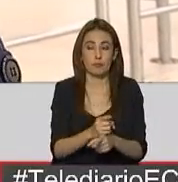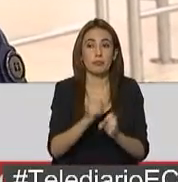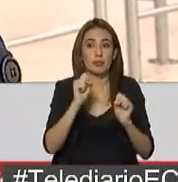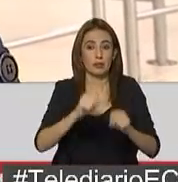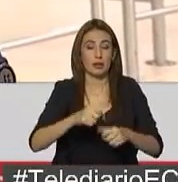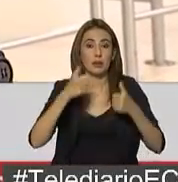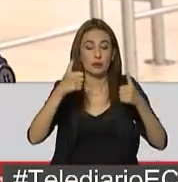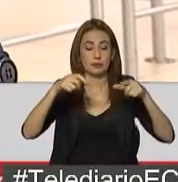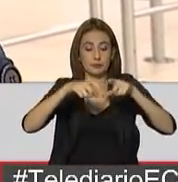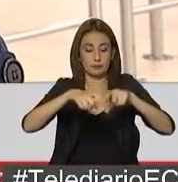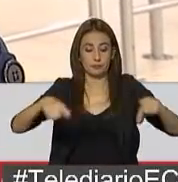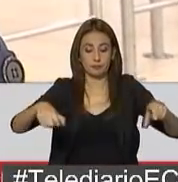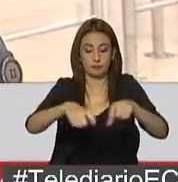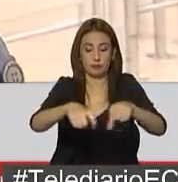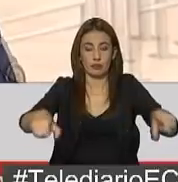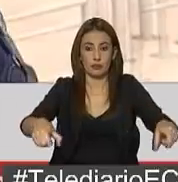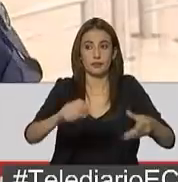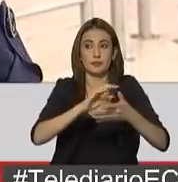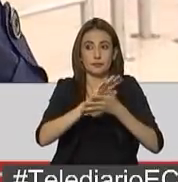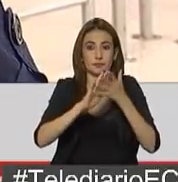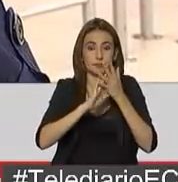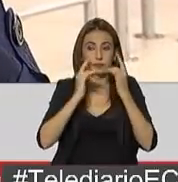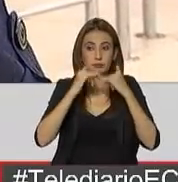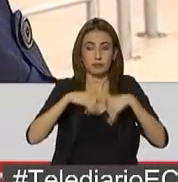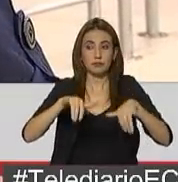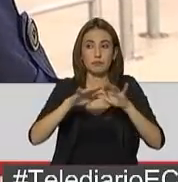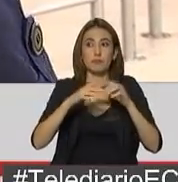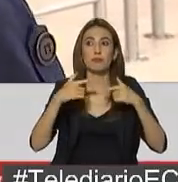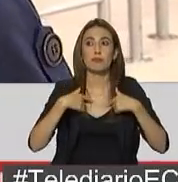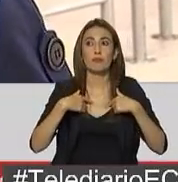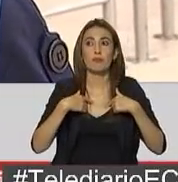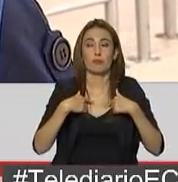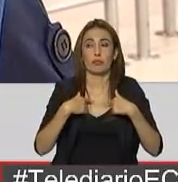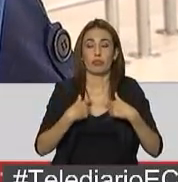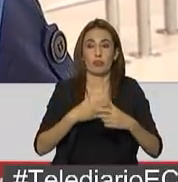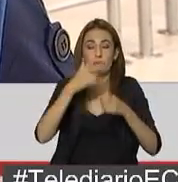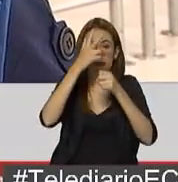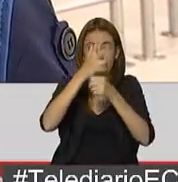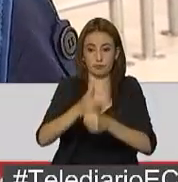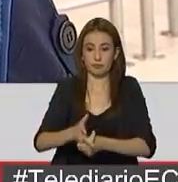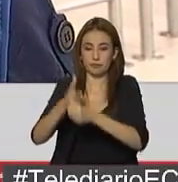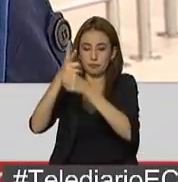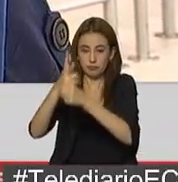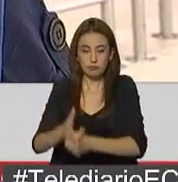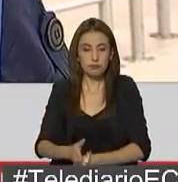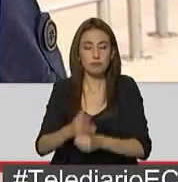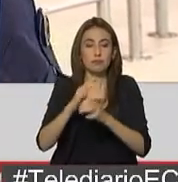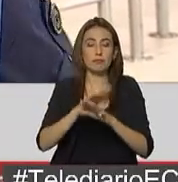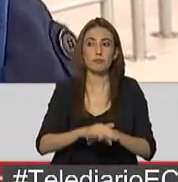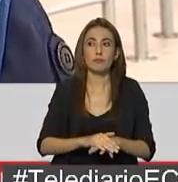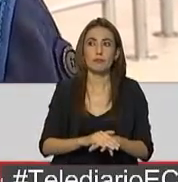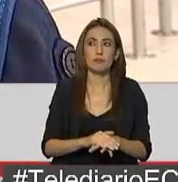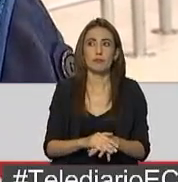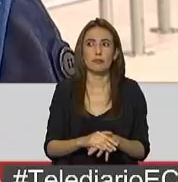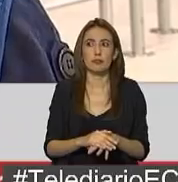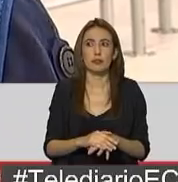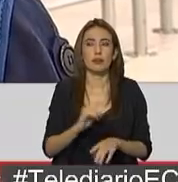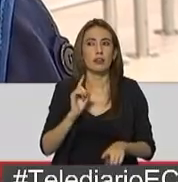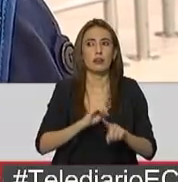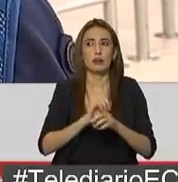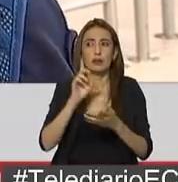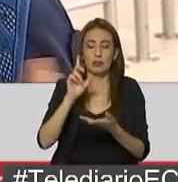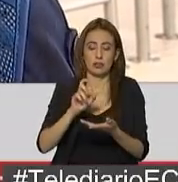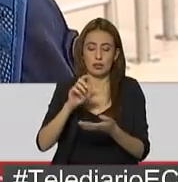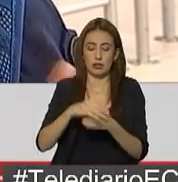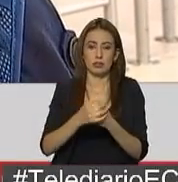en donde uno se tenía que parar para mantener la distancia. Hicieron mis cosas en una cámara de ozono a la entrada del aeropuerto. No pusieron alcohol gel en la mano,